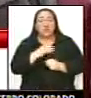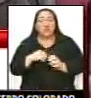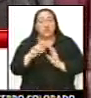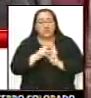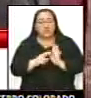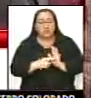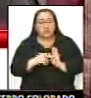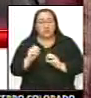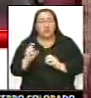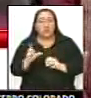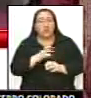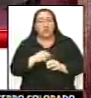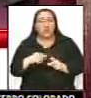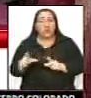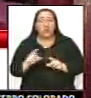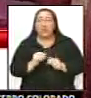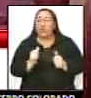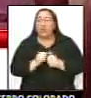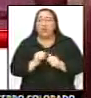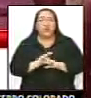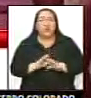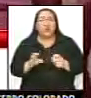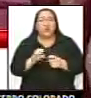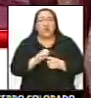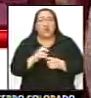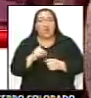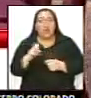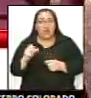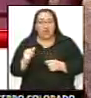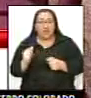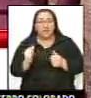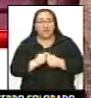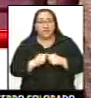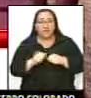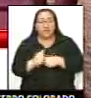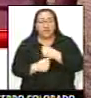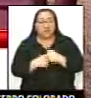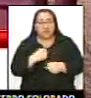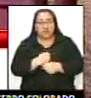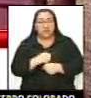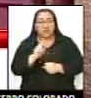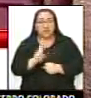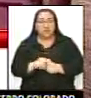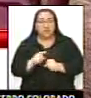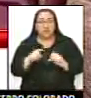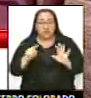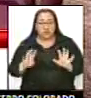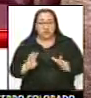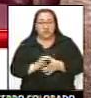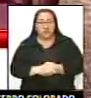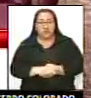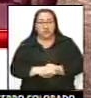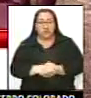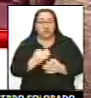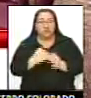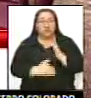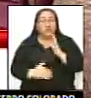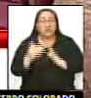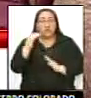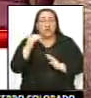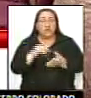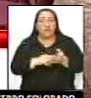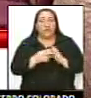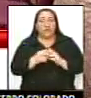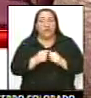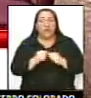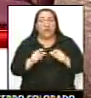o gobierno local con o sin garantía del gobierno nacional durante el año fiscal del año 2019 supere el equivalente a